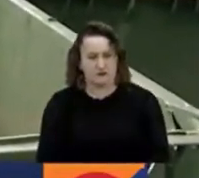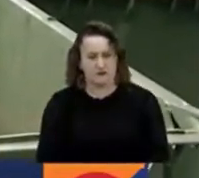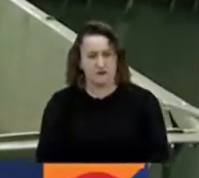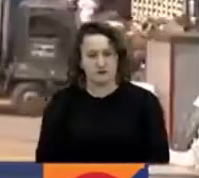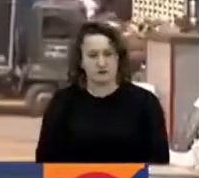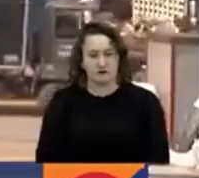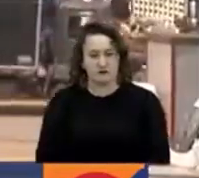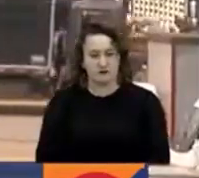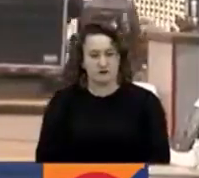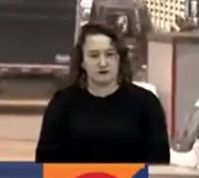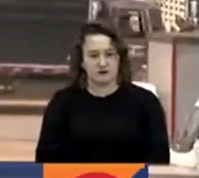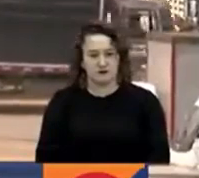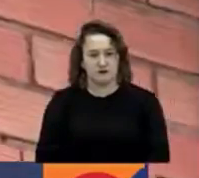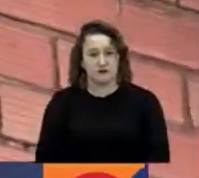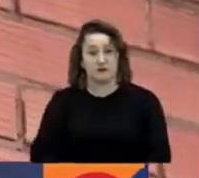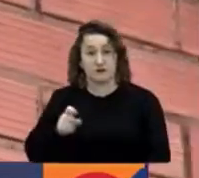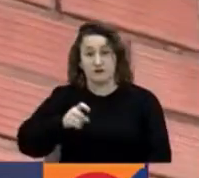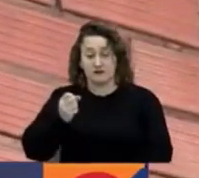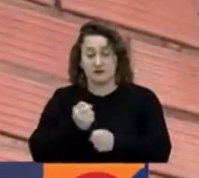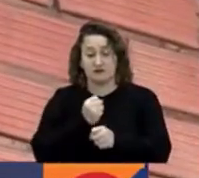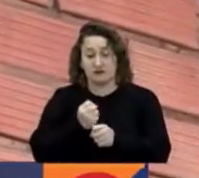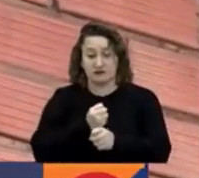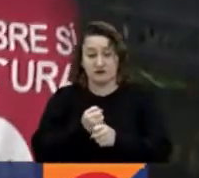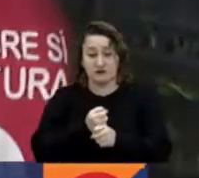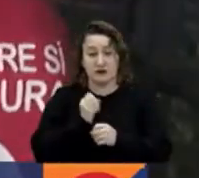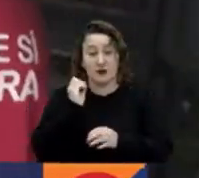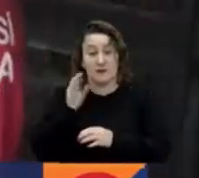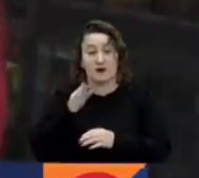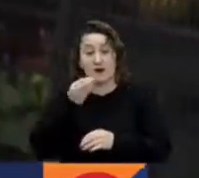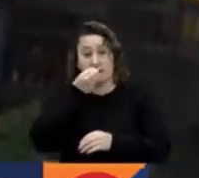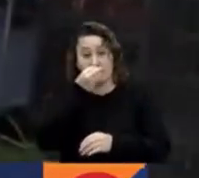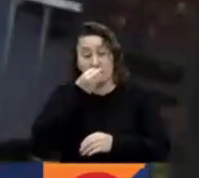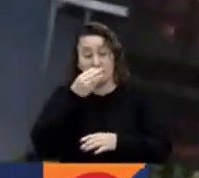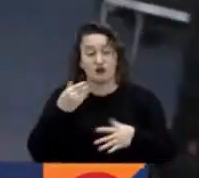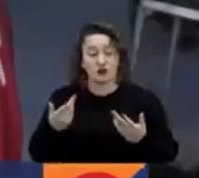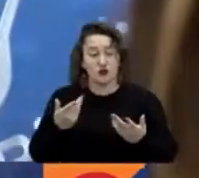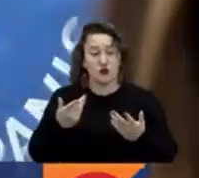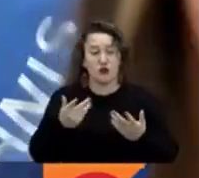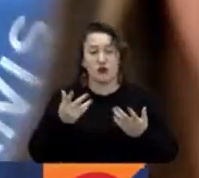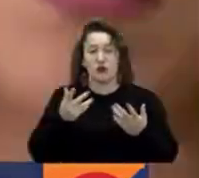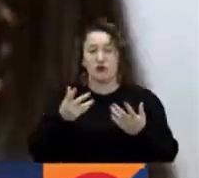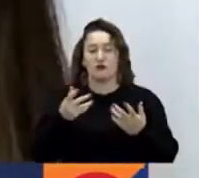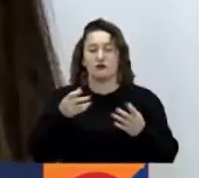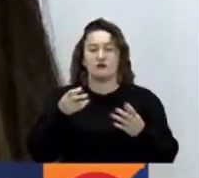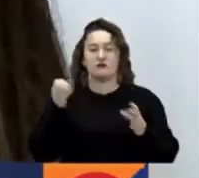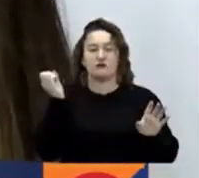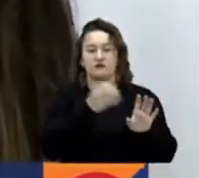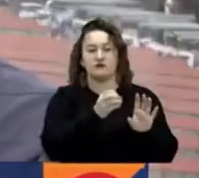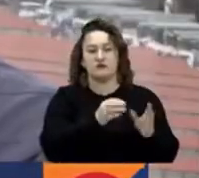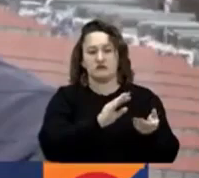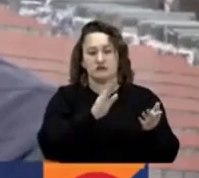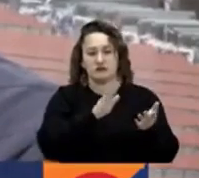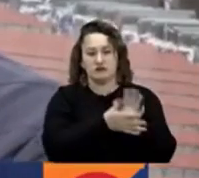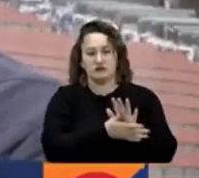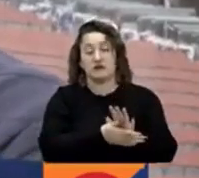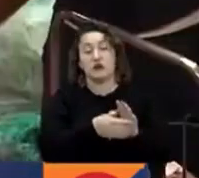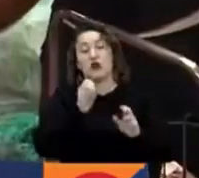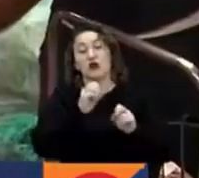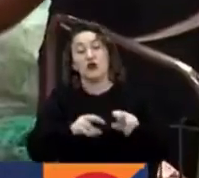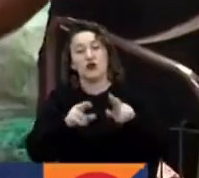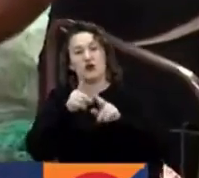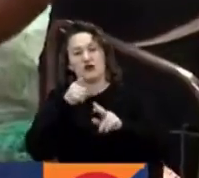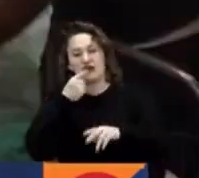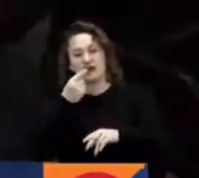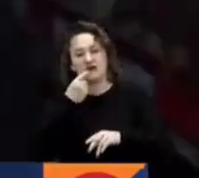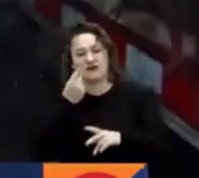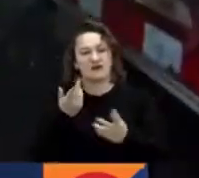acostumbrado en esto. El reto de centrales y bancos de alimentos para acabar con el desperdicio. ¿Qué dicen la ONU y la central más grande de